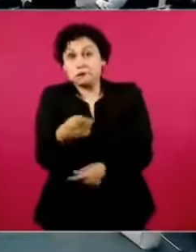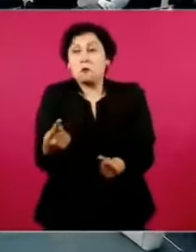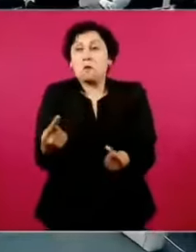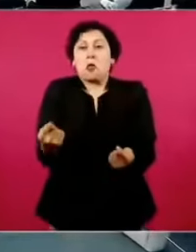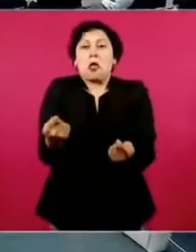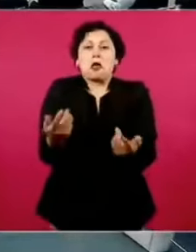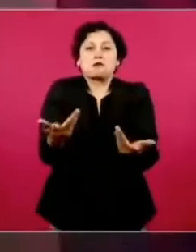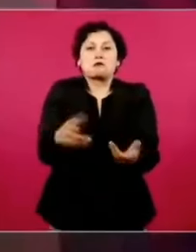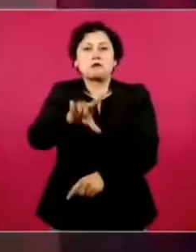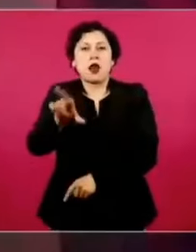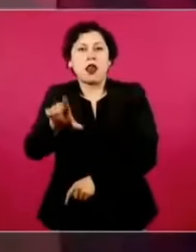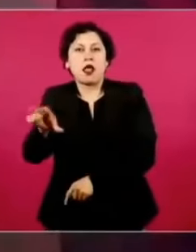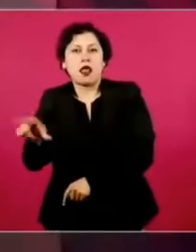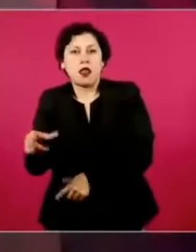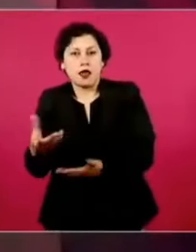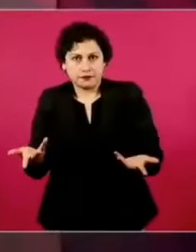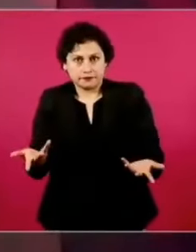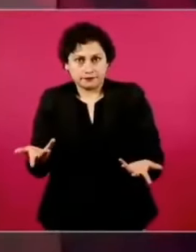falta una.